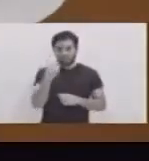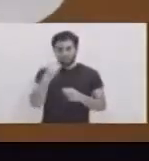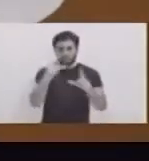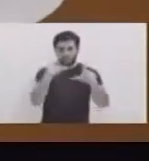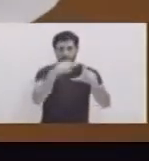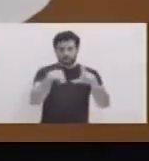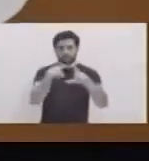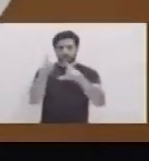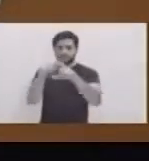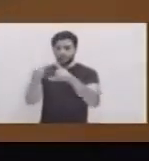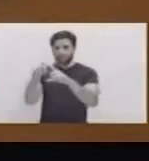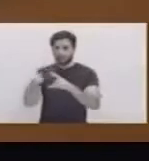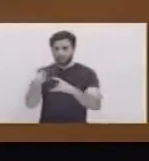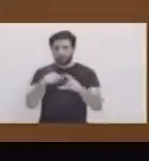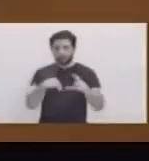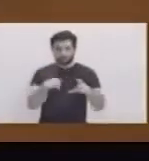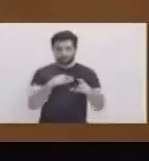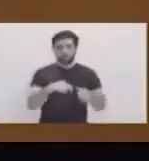en cada uno de los lados.